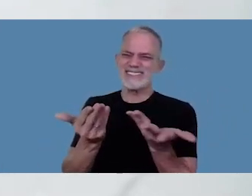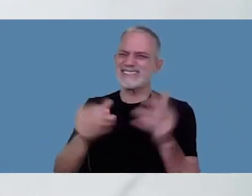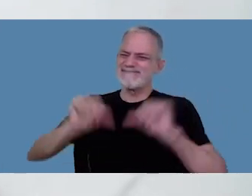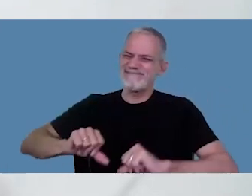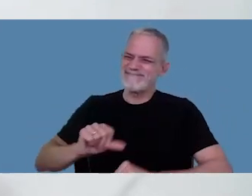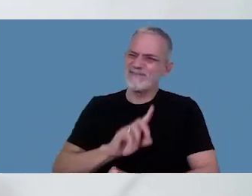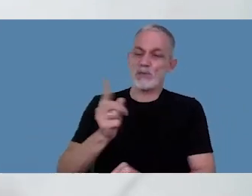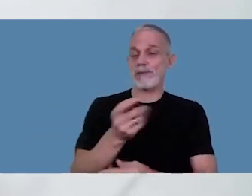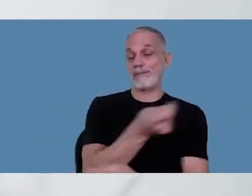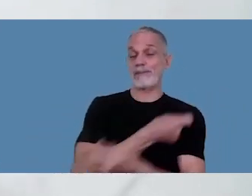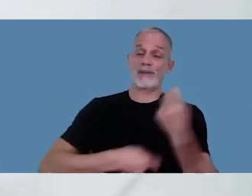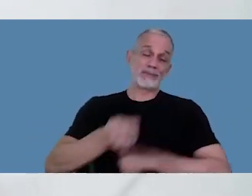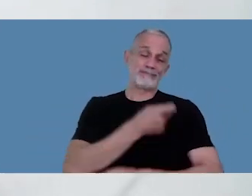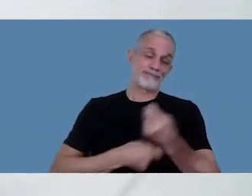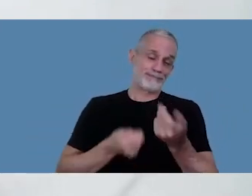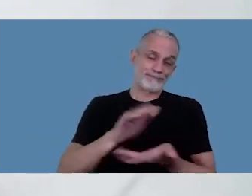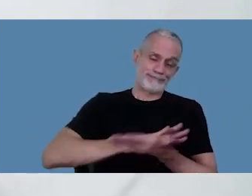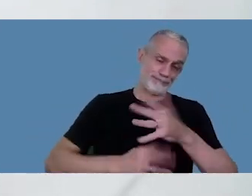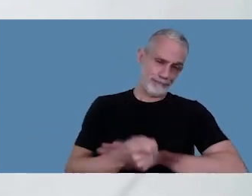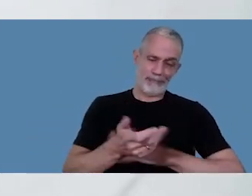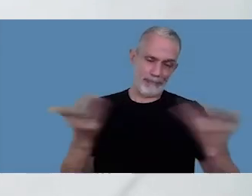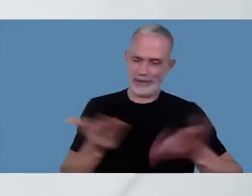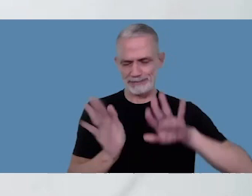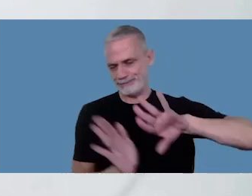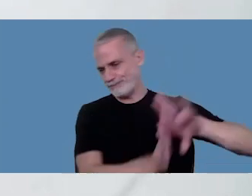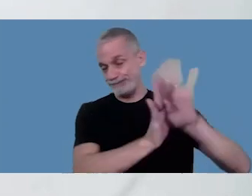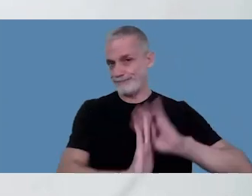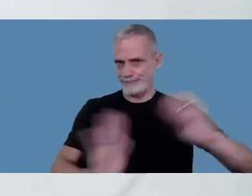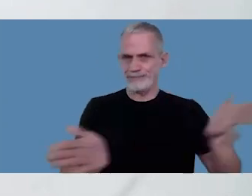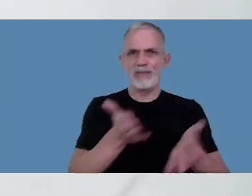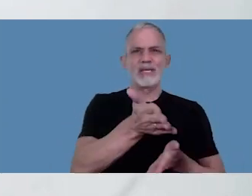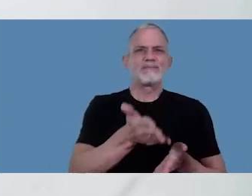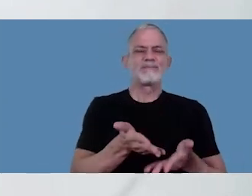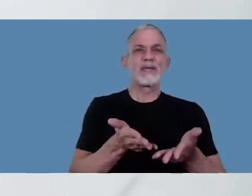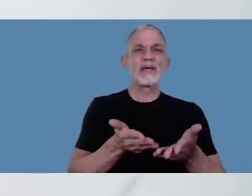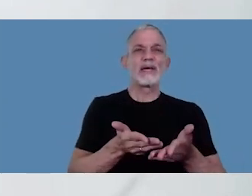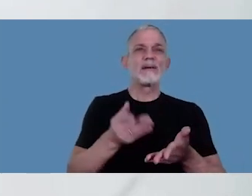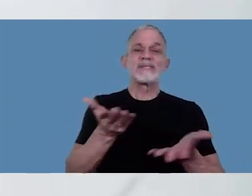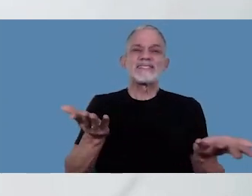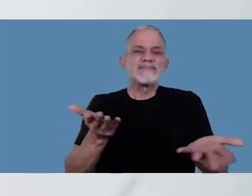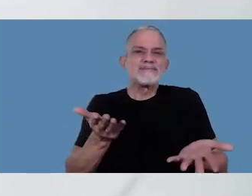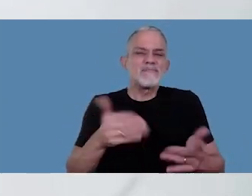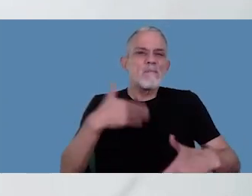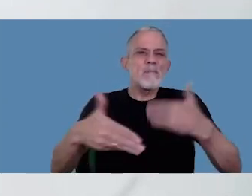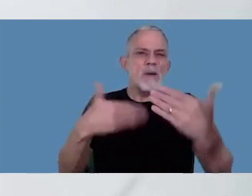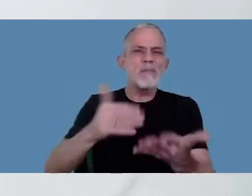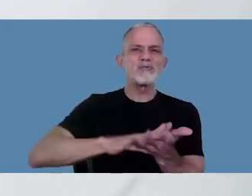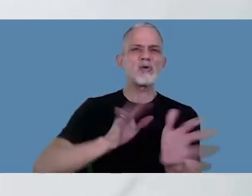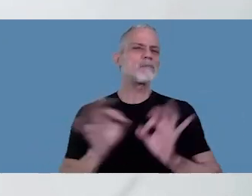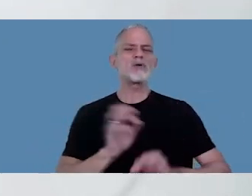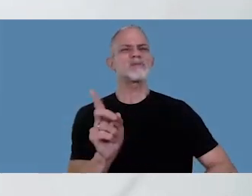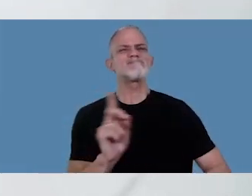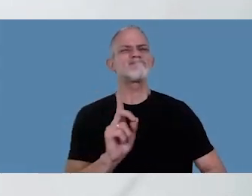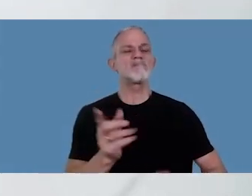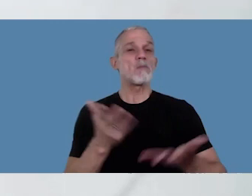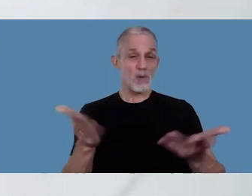una manganeta, dejémoslo atrás, y no se avanzó sobre ese proyecto, pero